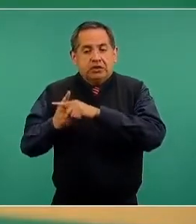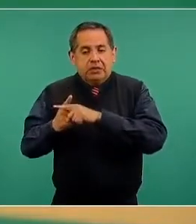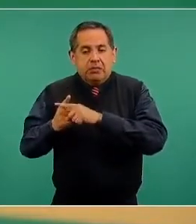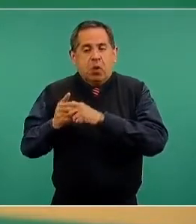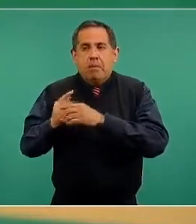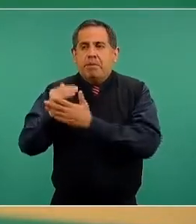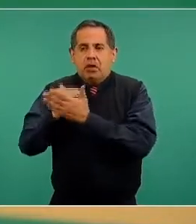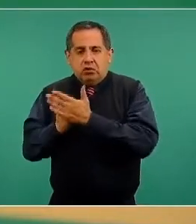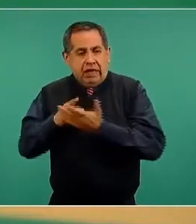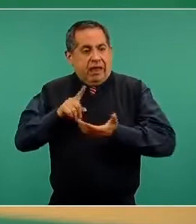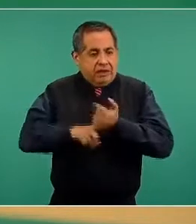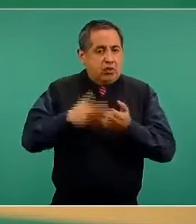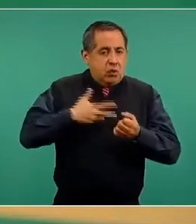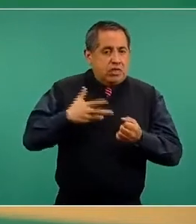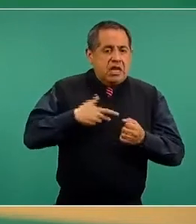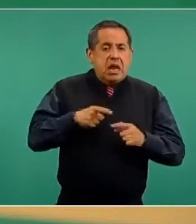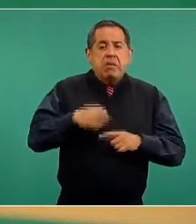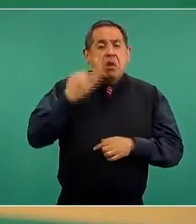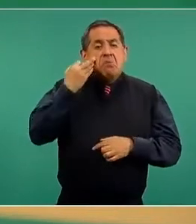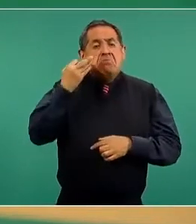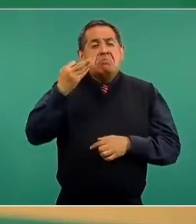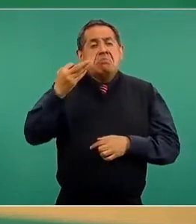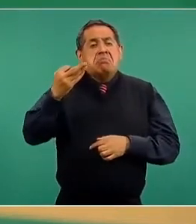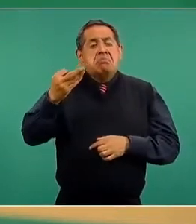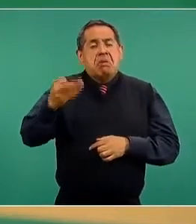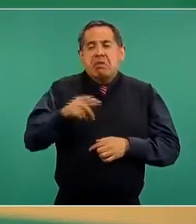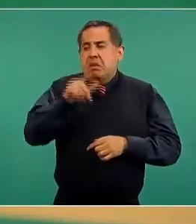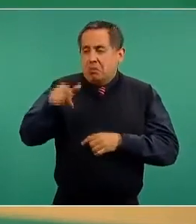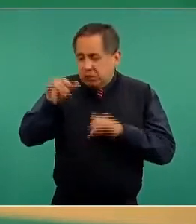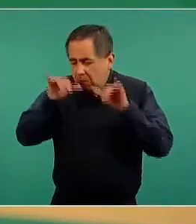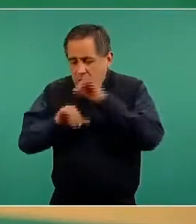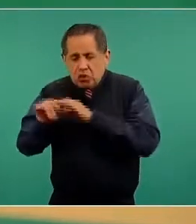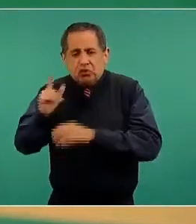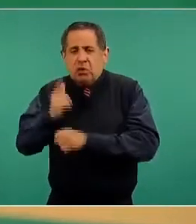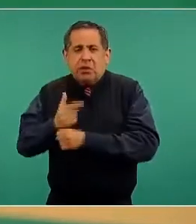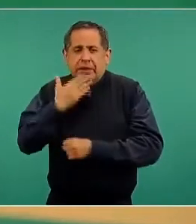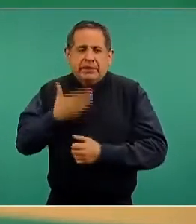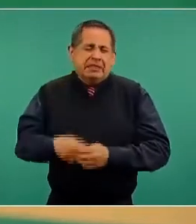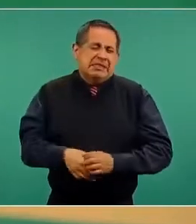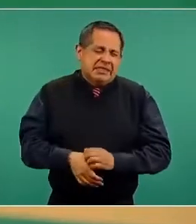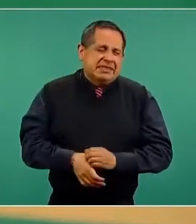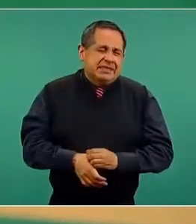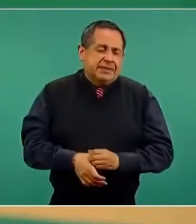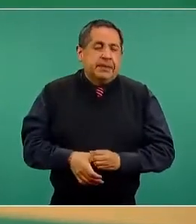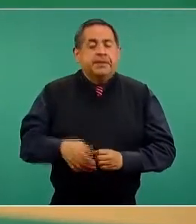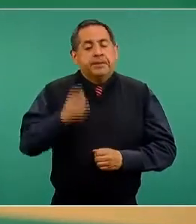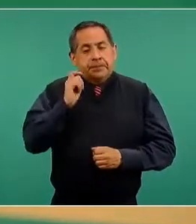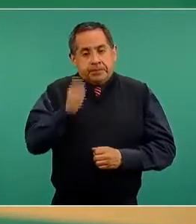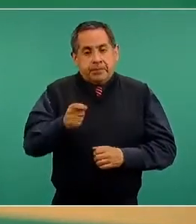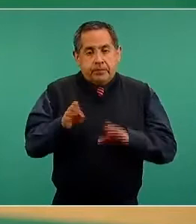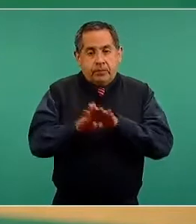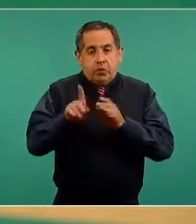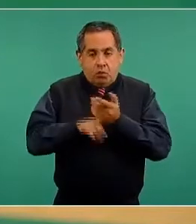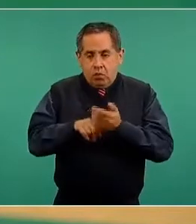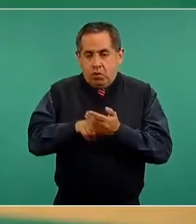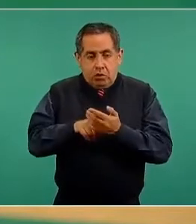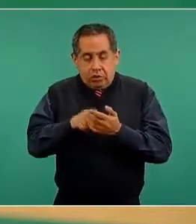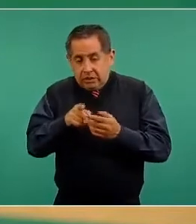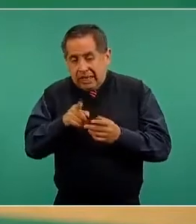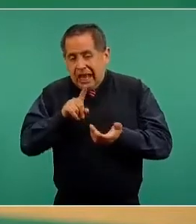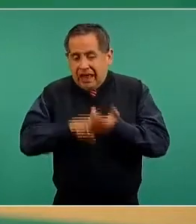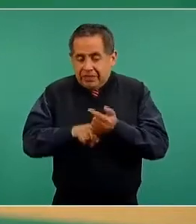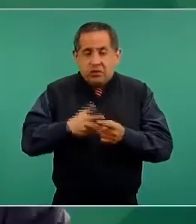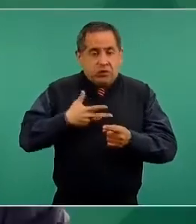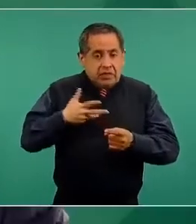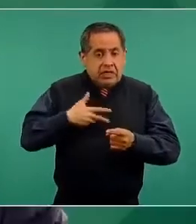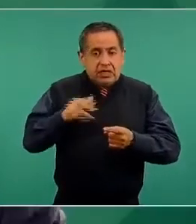decae rápidamente. Lo que no quiere decir en modo alguno que el caso se deje de contabilizar dentro